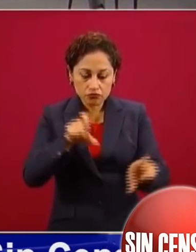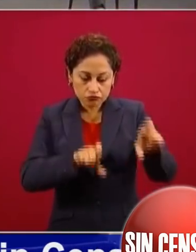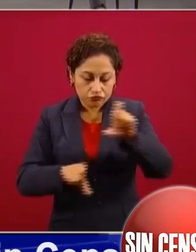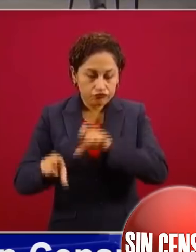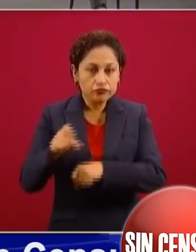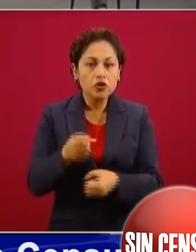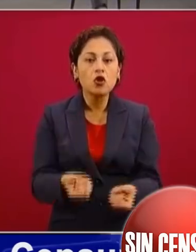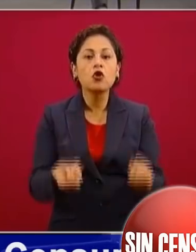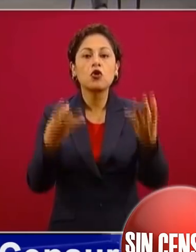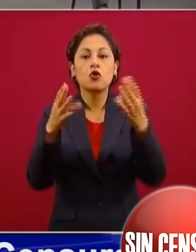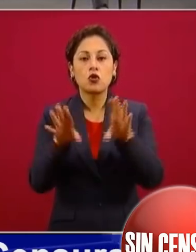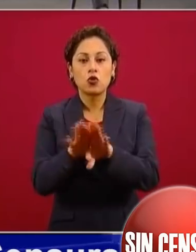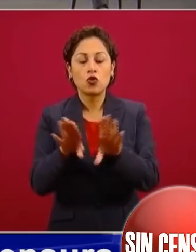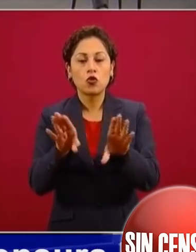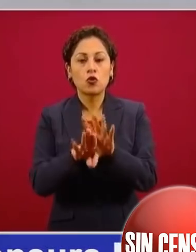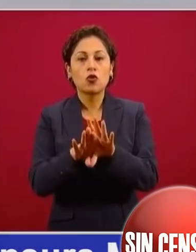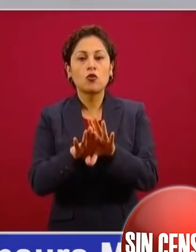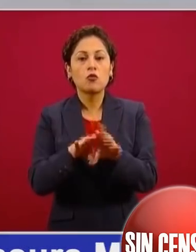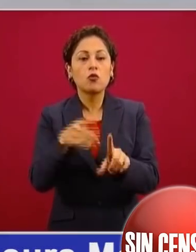campaña de propaganda,